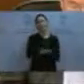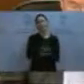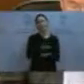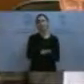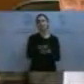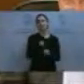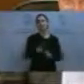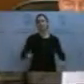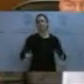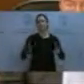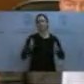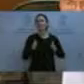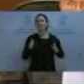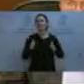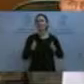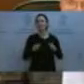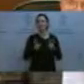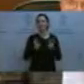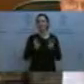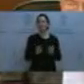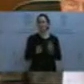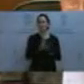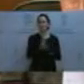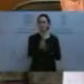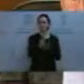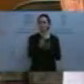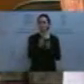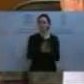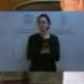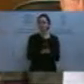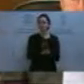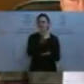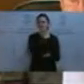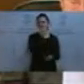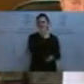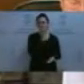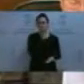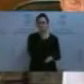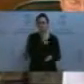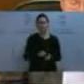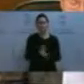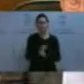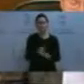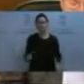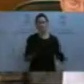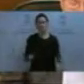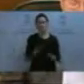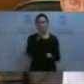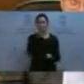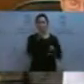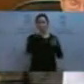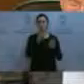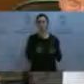vecinos que ya no aguantan más. Porque no aguantan más porque sus viviendas